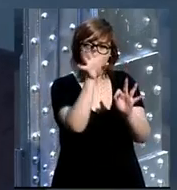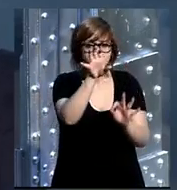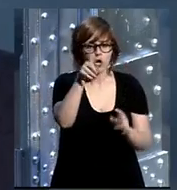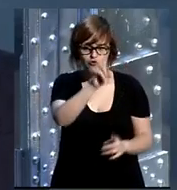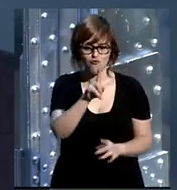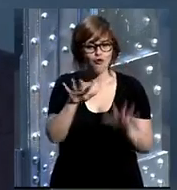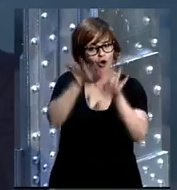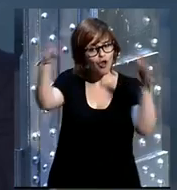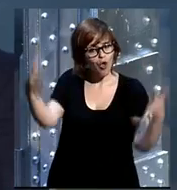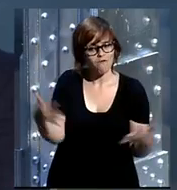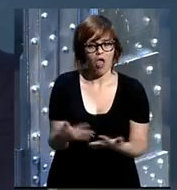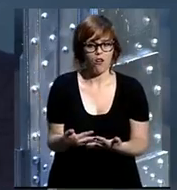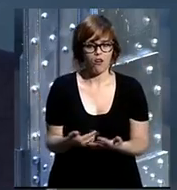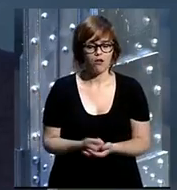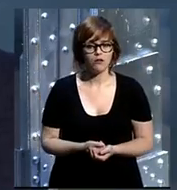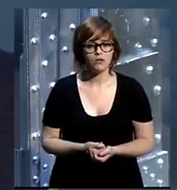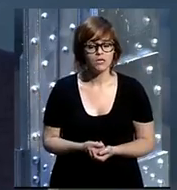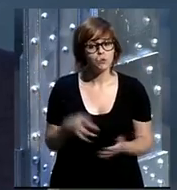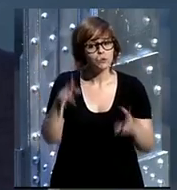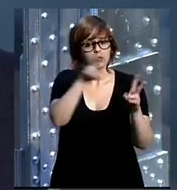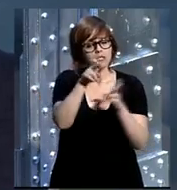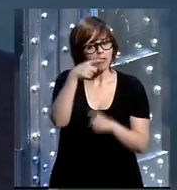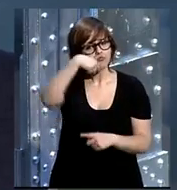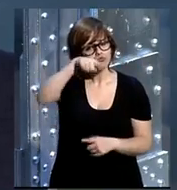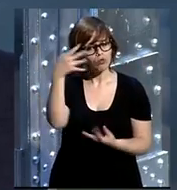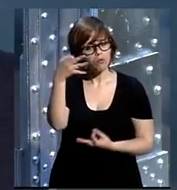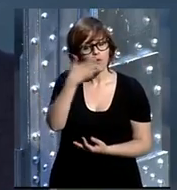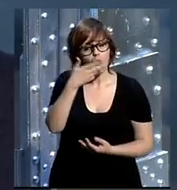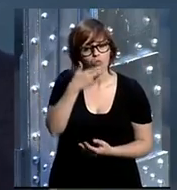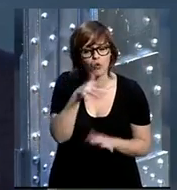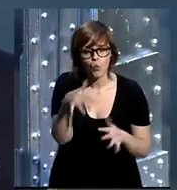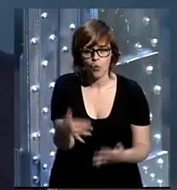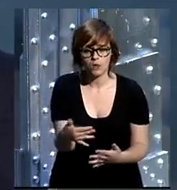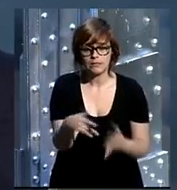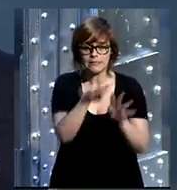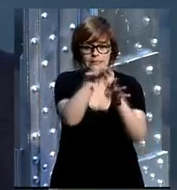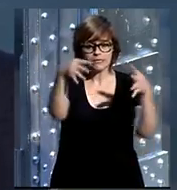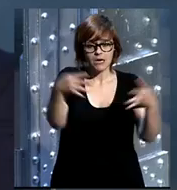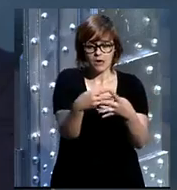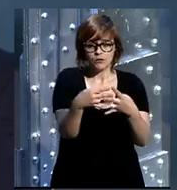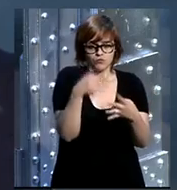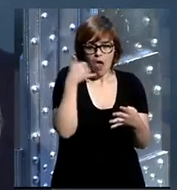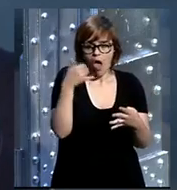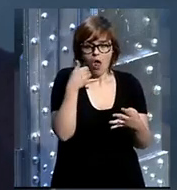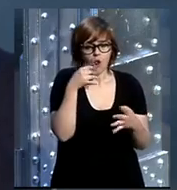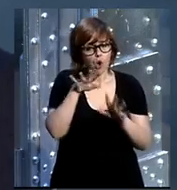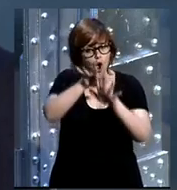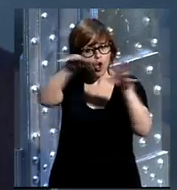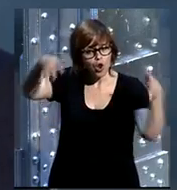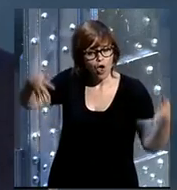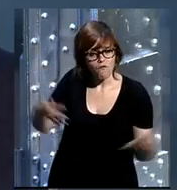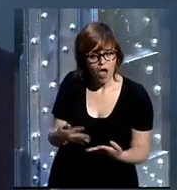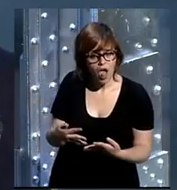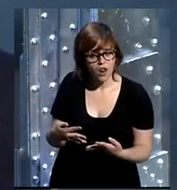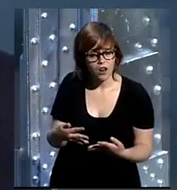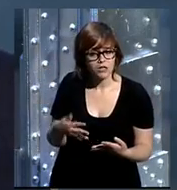global. Una de las cosas que tenemos que ser conscientes es que Internet es un fenómeno global y las soluciones que se